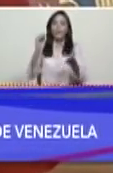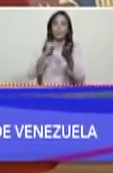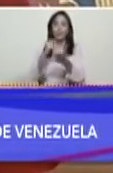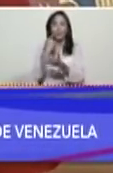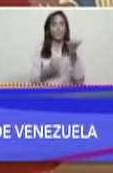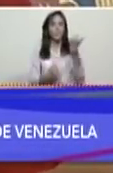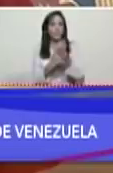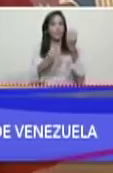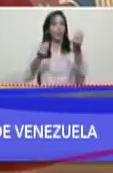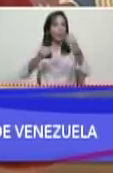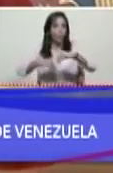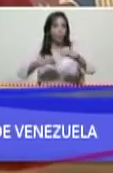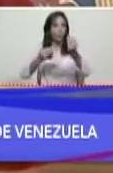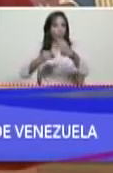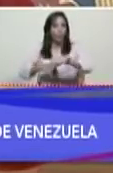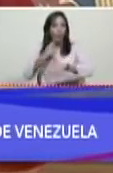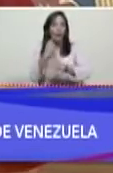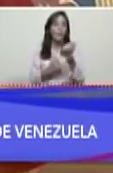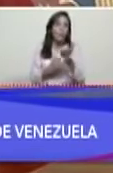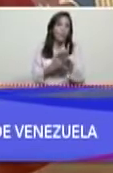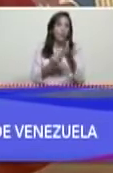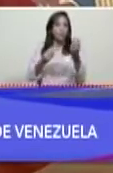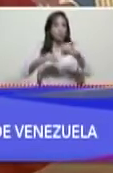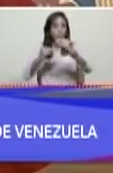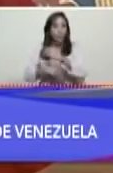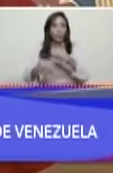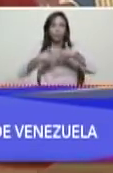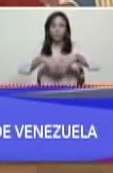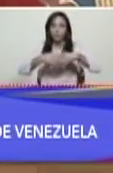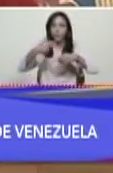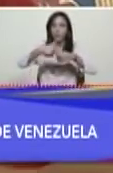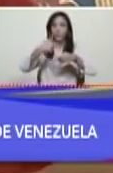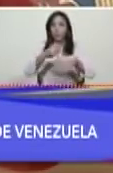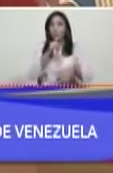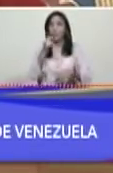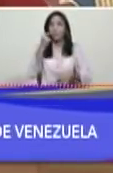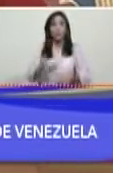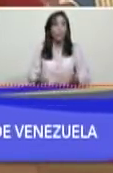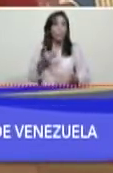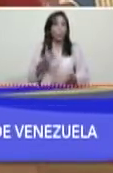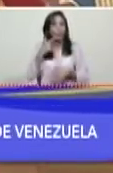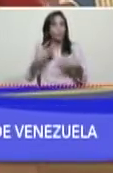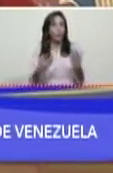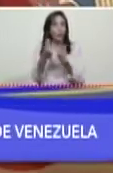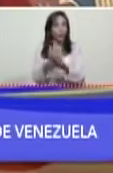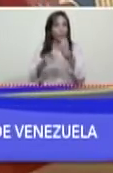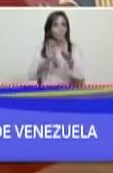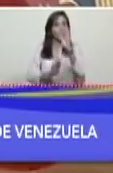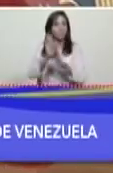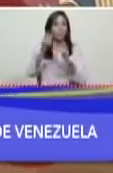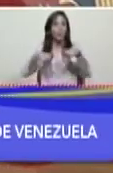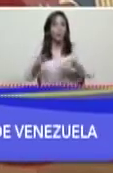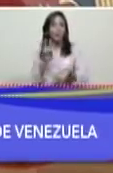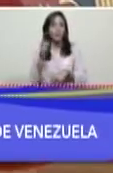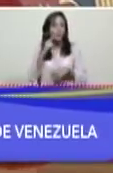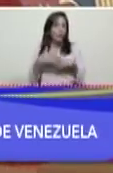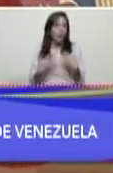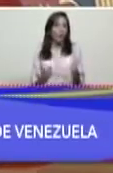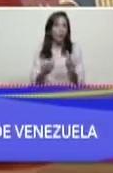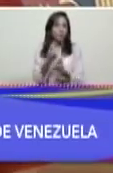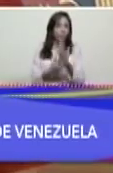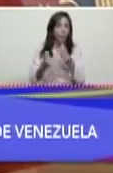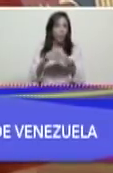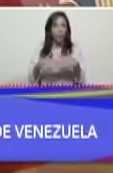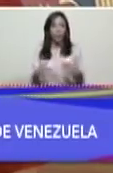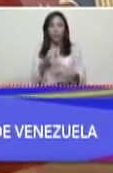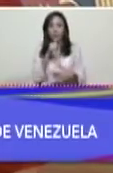el acuerdo. Y es una noticia importante para la economía venezolana, dado